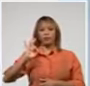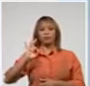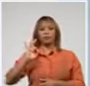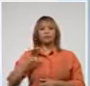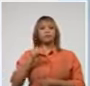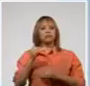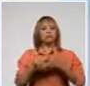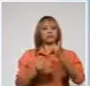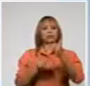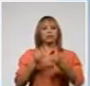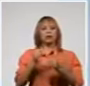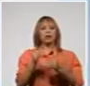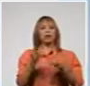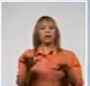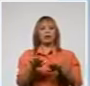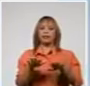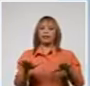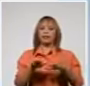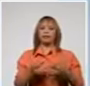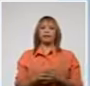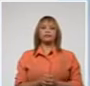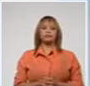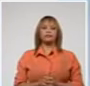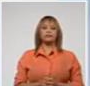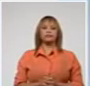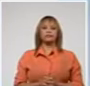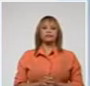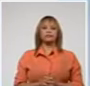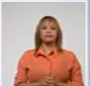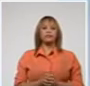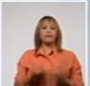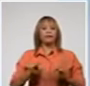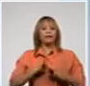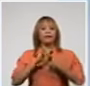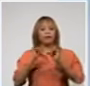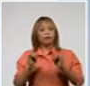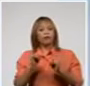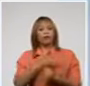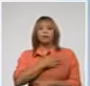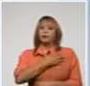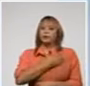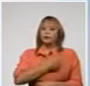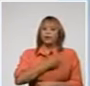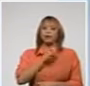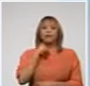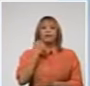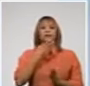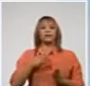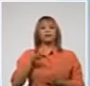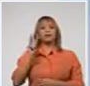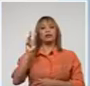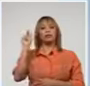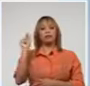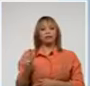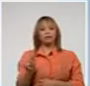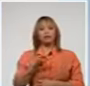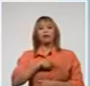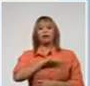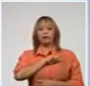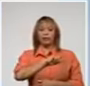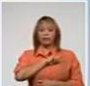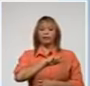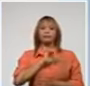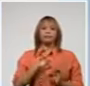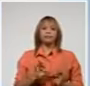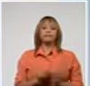evolución clínica estable. Ya informamos y lamentamos el fallecimiento de 3 personas en el día de ayer,